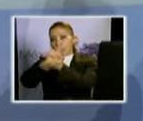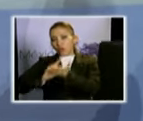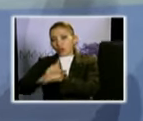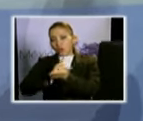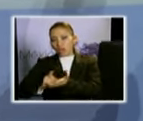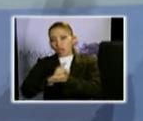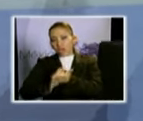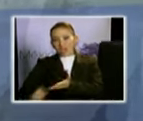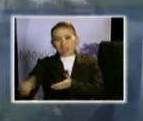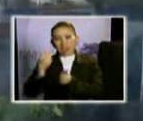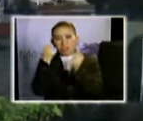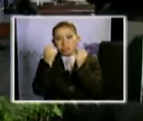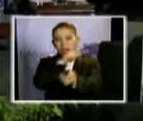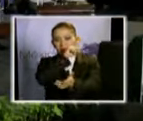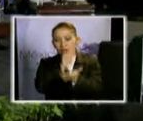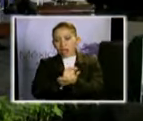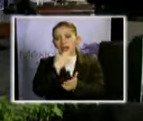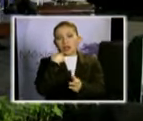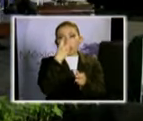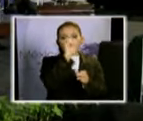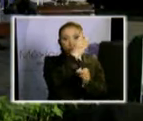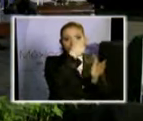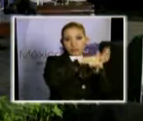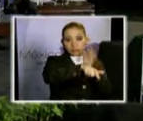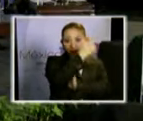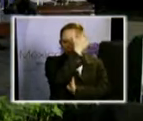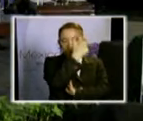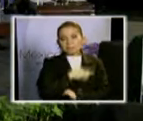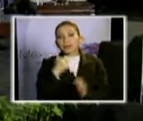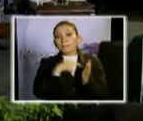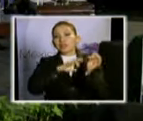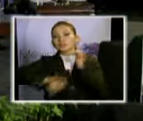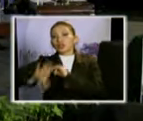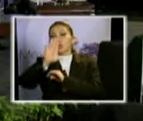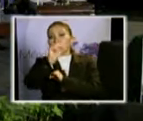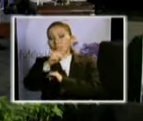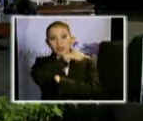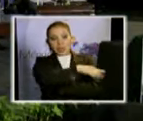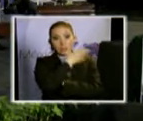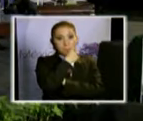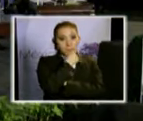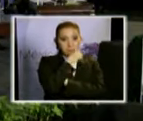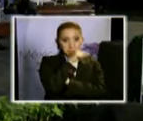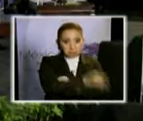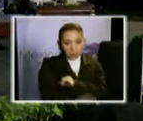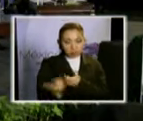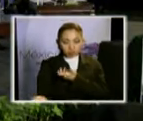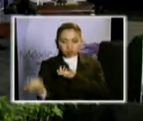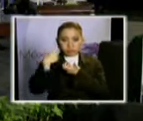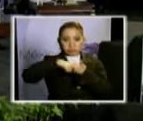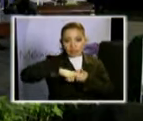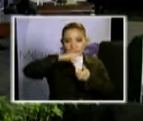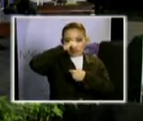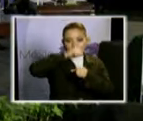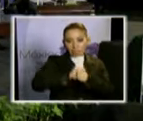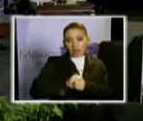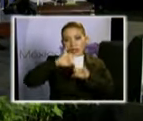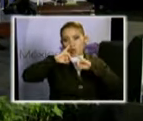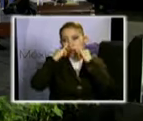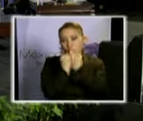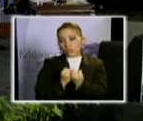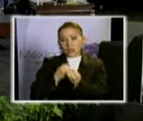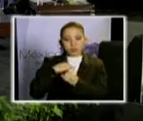Delito de México desde octubre del año 2012. En 1990, el señor Masitelli se incorporó al secretariado de la Junta